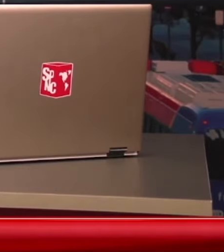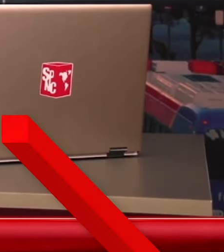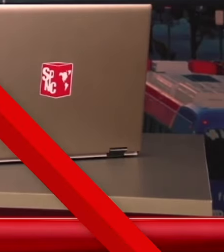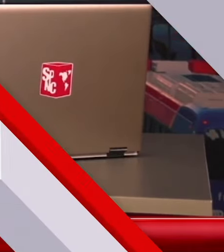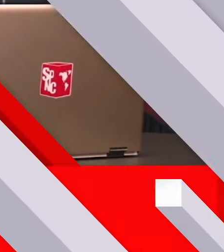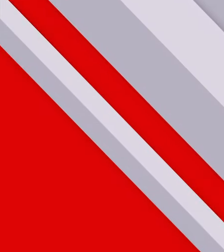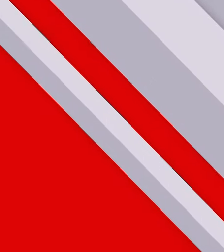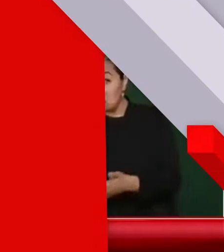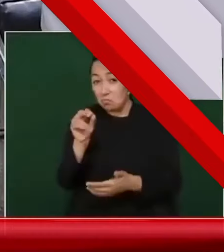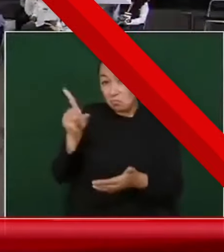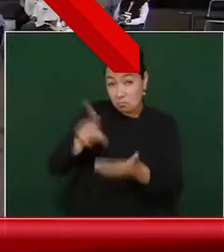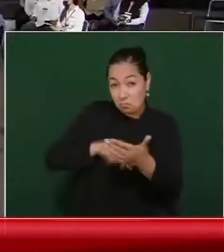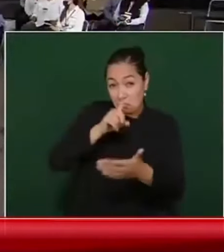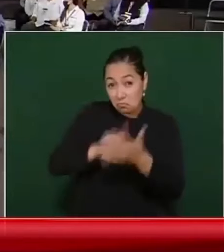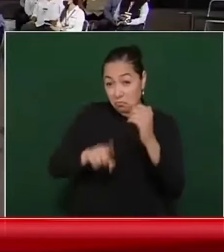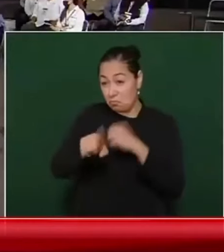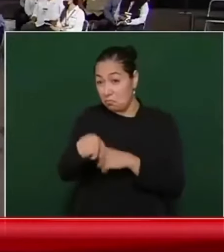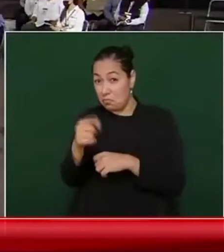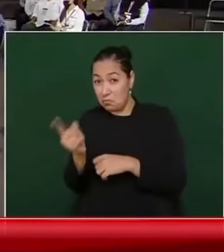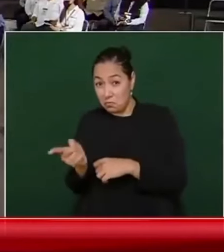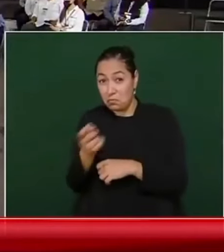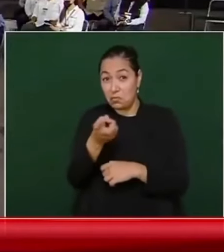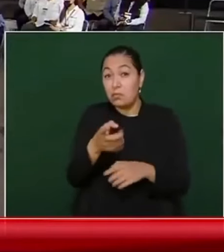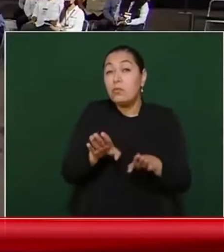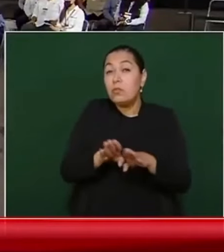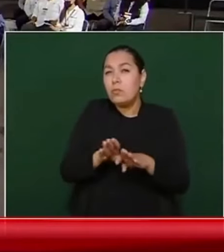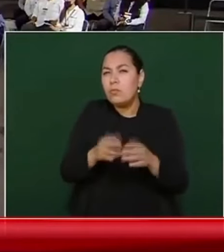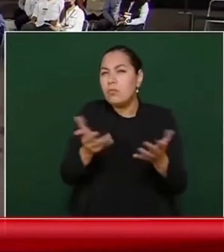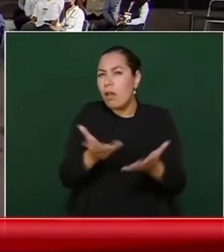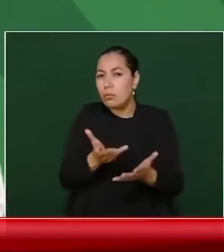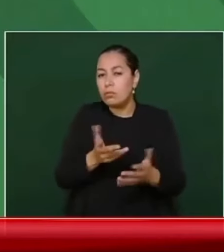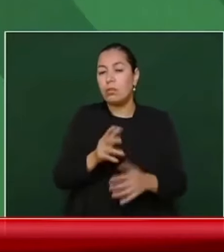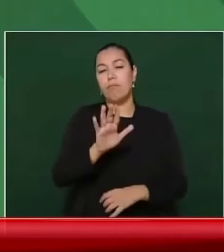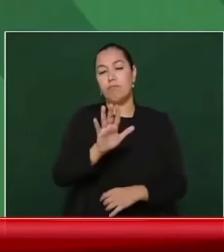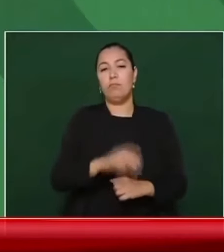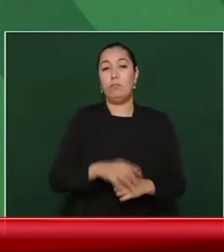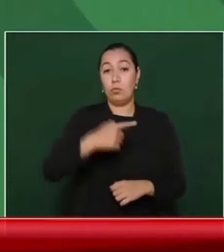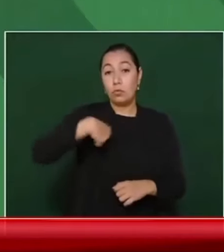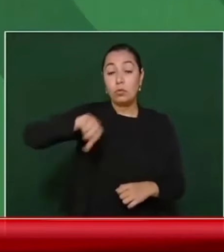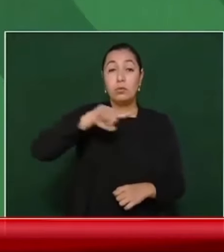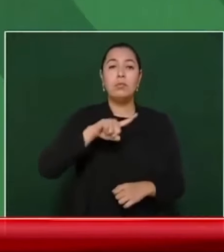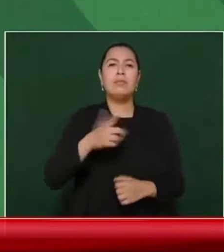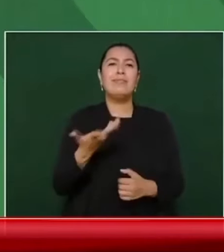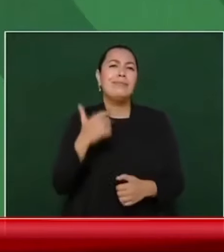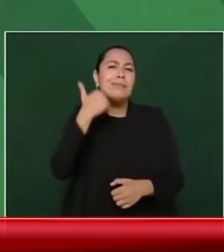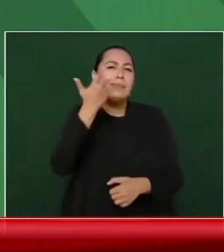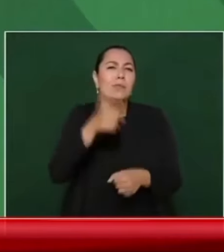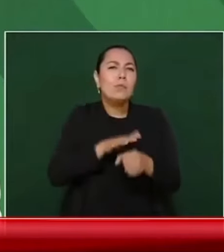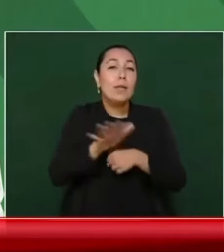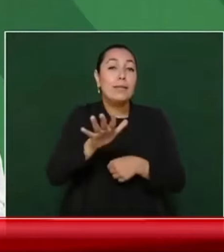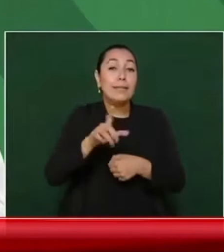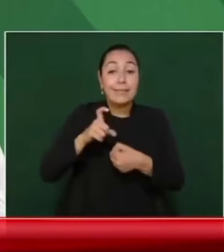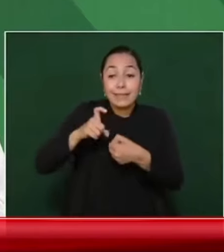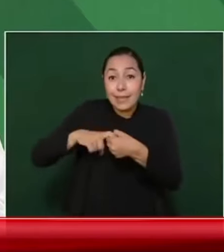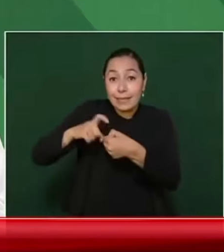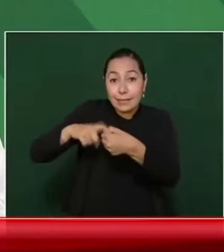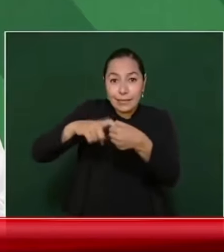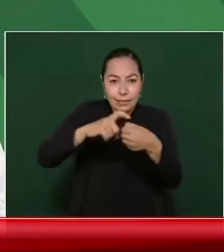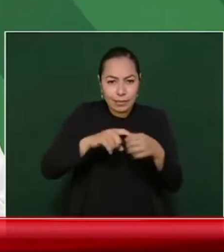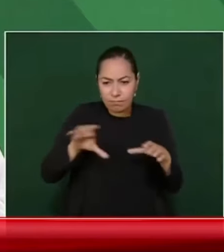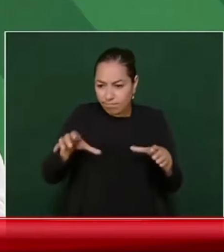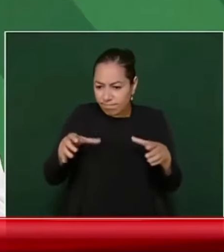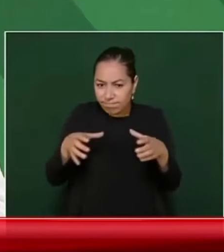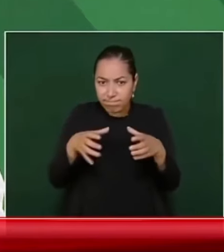al presidente de mexico nosotros lo que buscamos es la integración pensamos